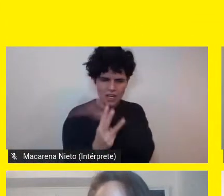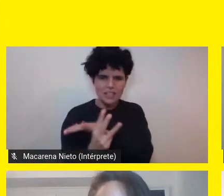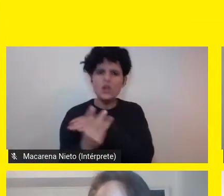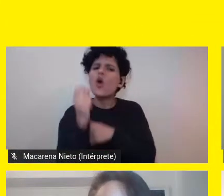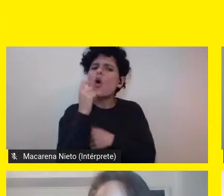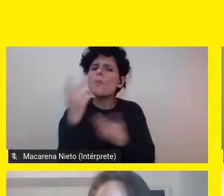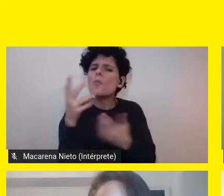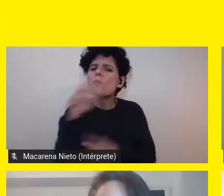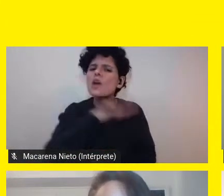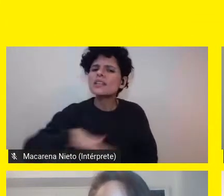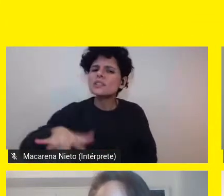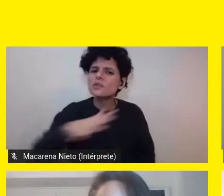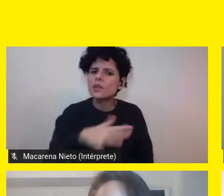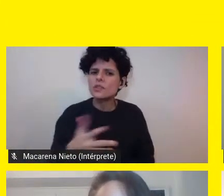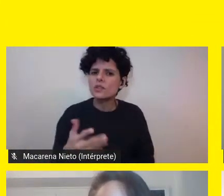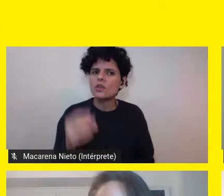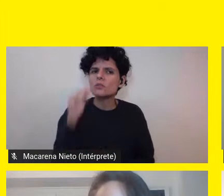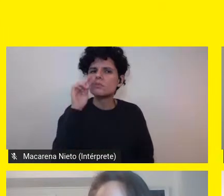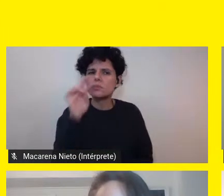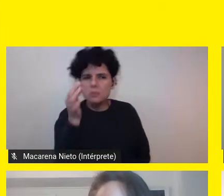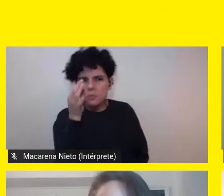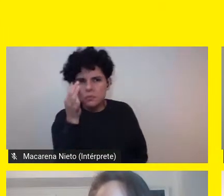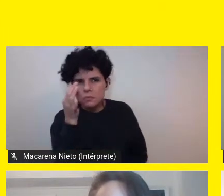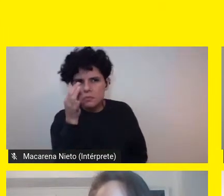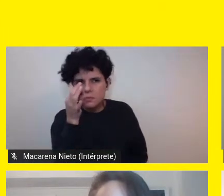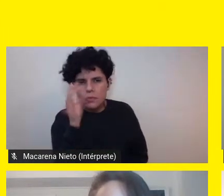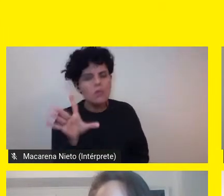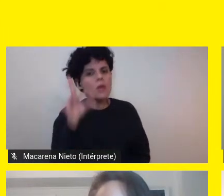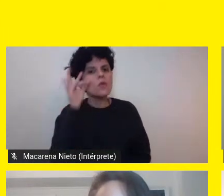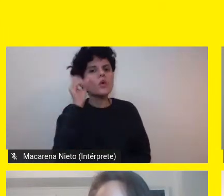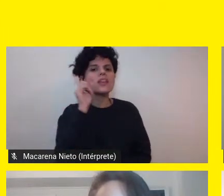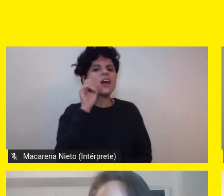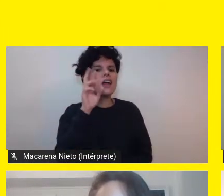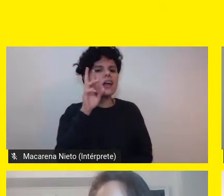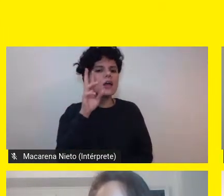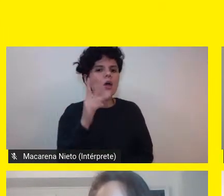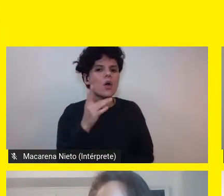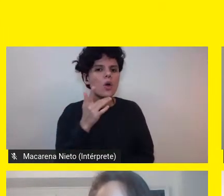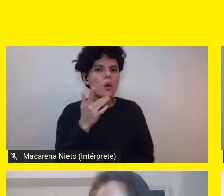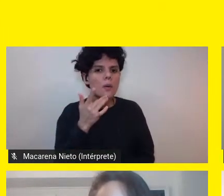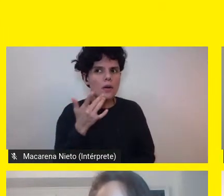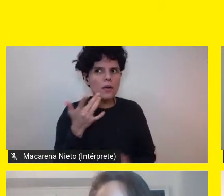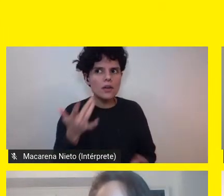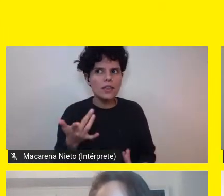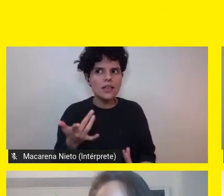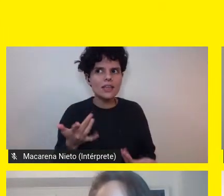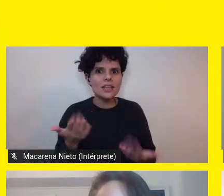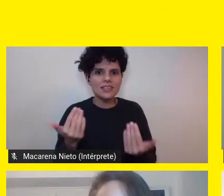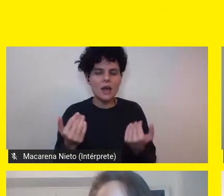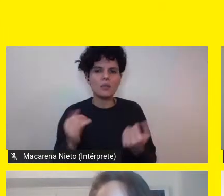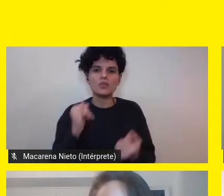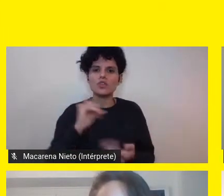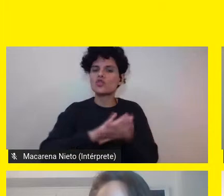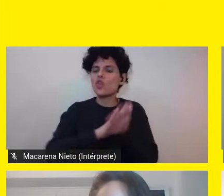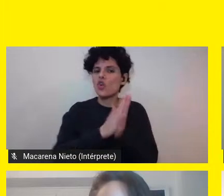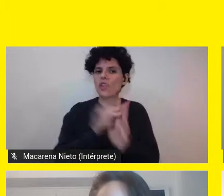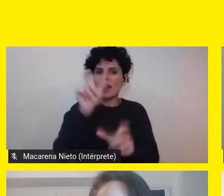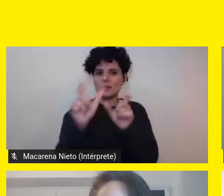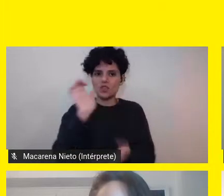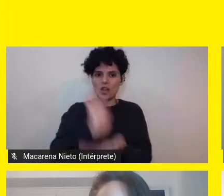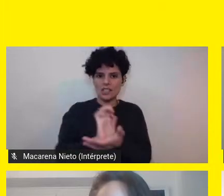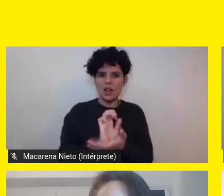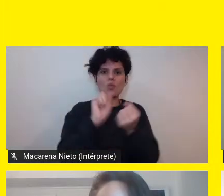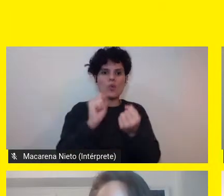lleva a reflexionar también a cuán relevante es la formación en derechos humanos por parte de los agentes estaduales que participan en